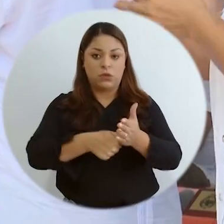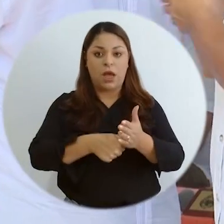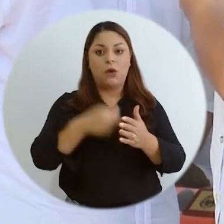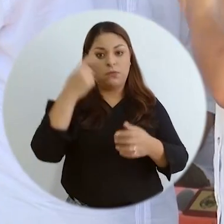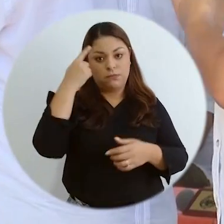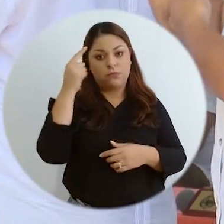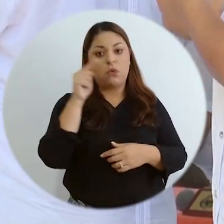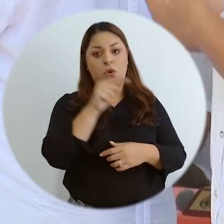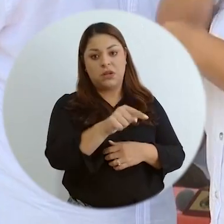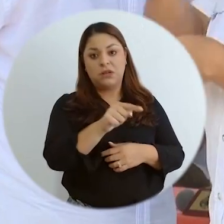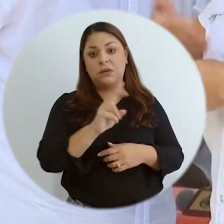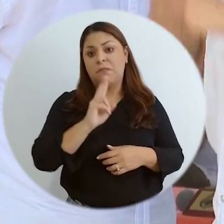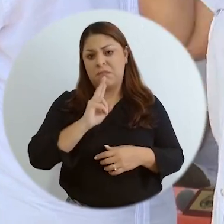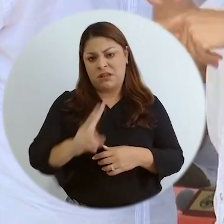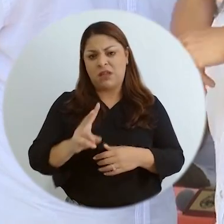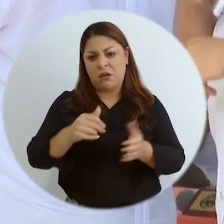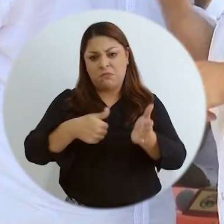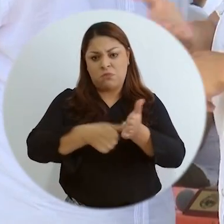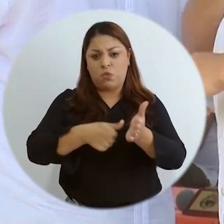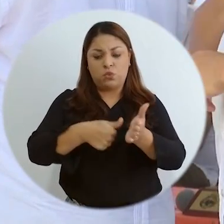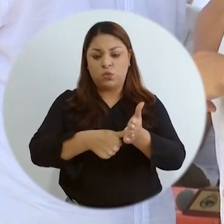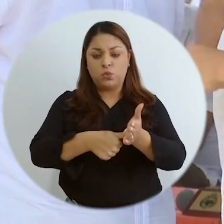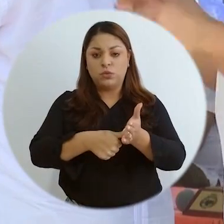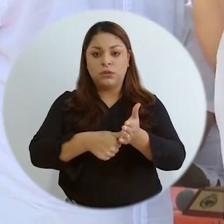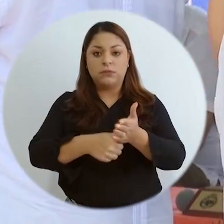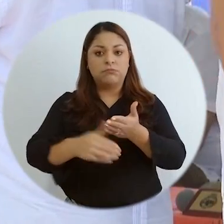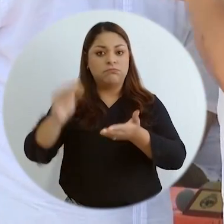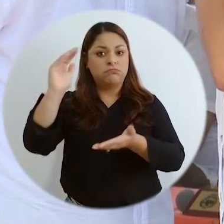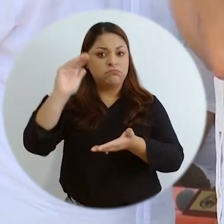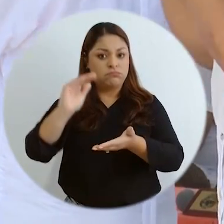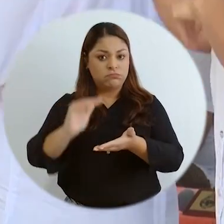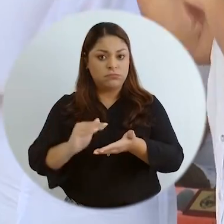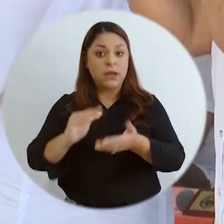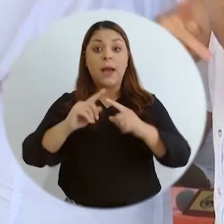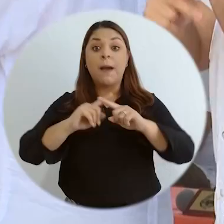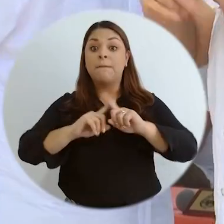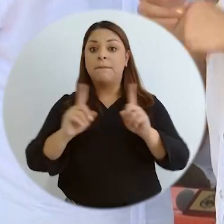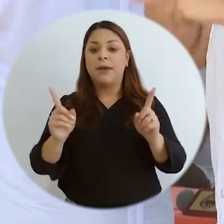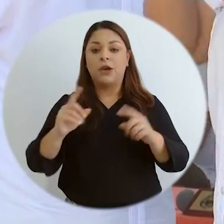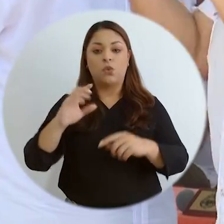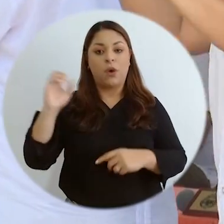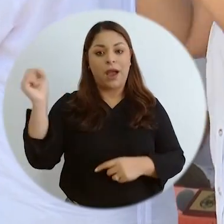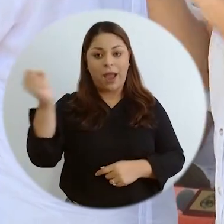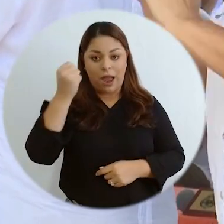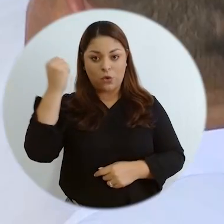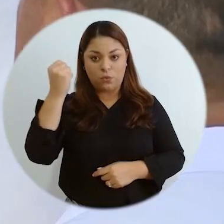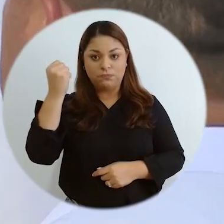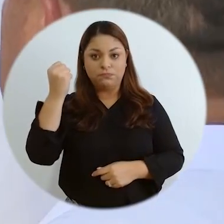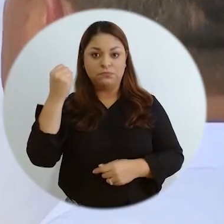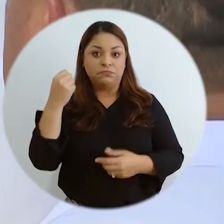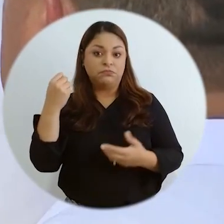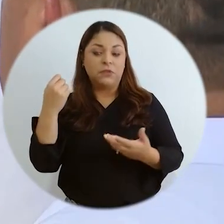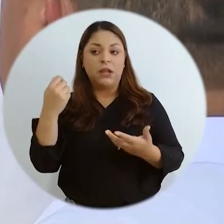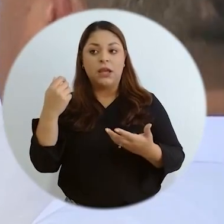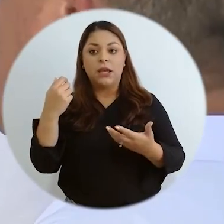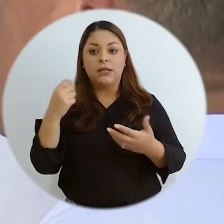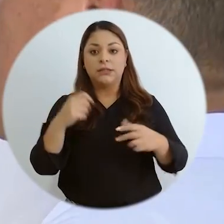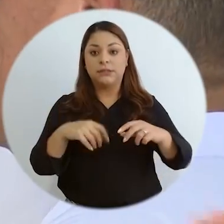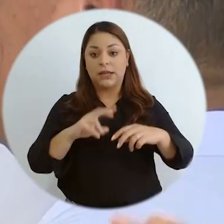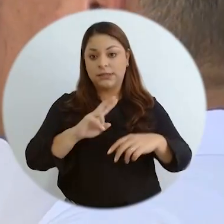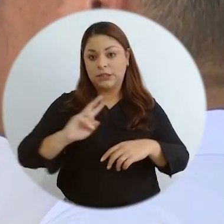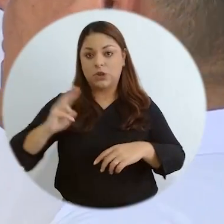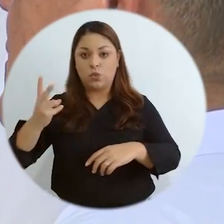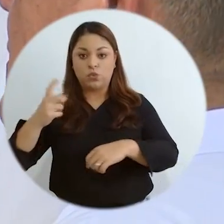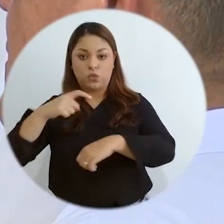por él. Era realmente un nivel bastante bajo. Gana el balotaje, ¿verdad?, con holgura. Los estudios en ese momento demostraron que no era tanto